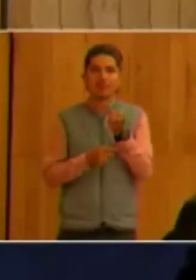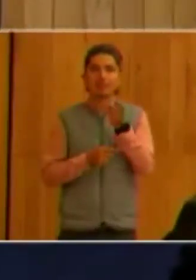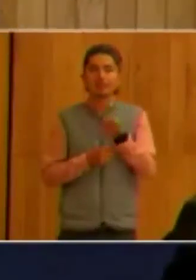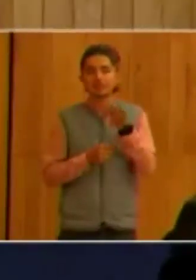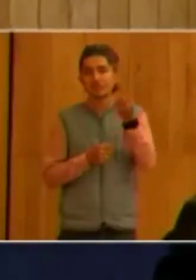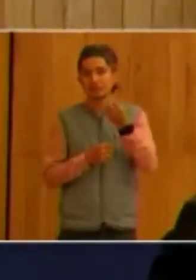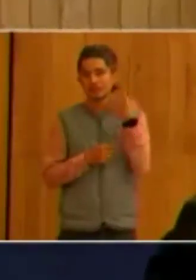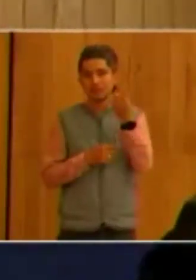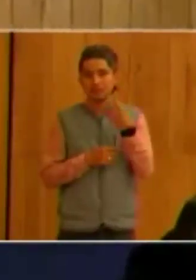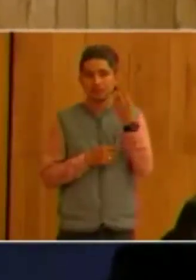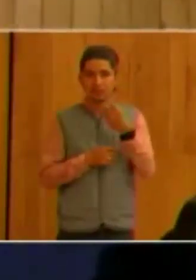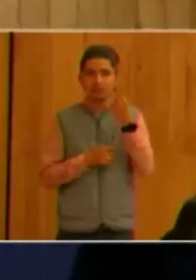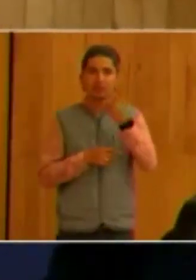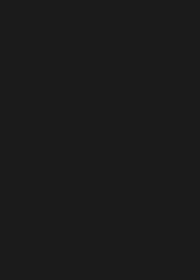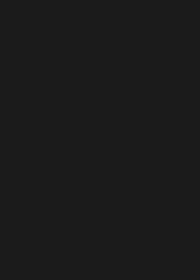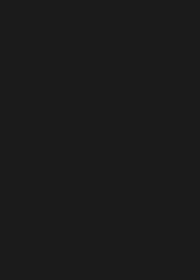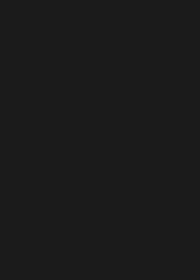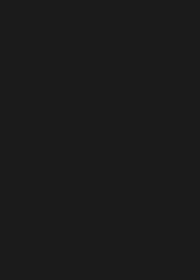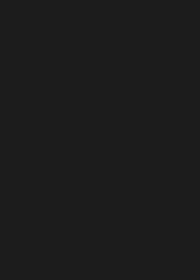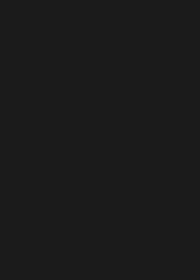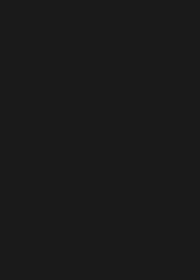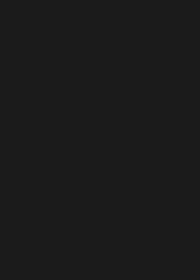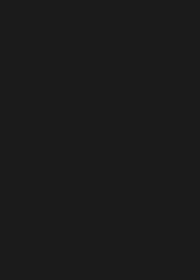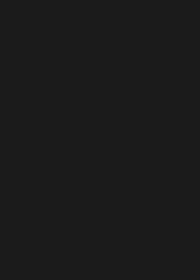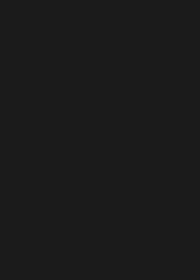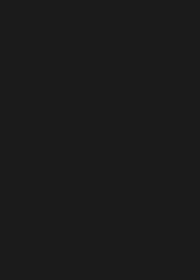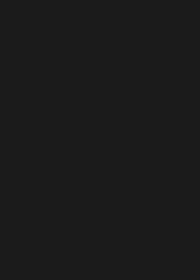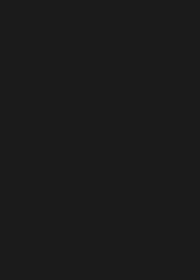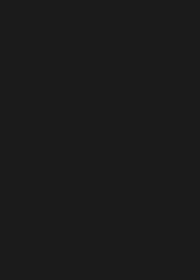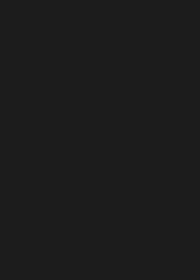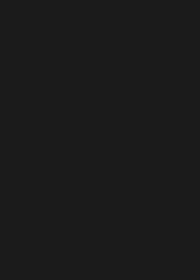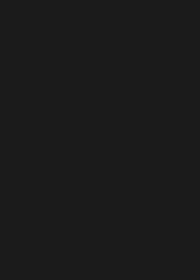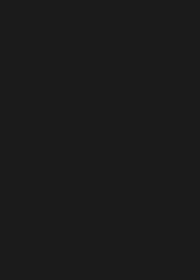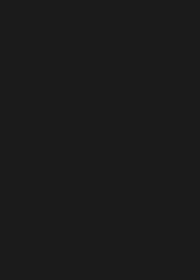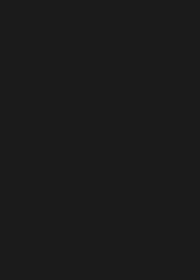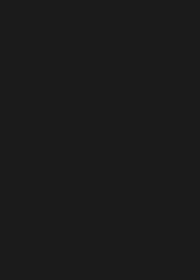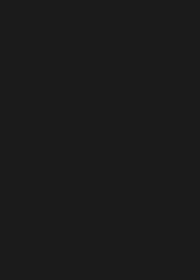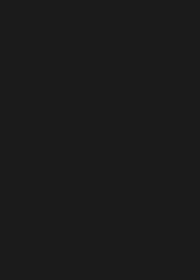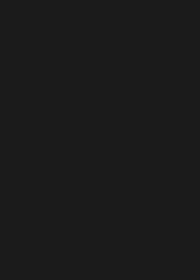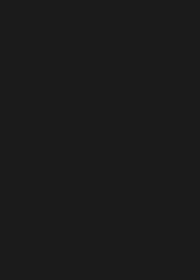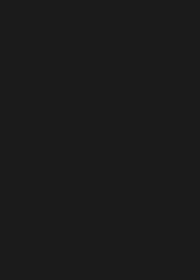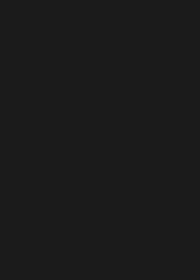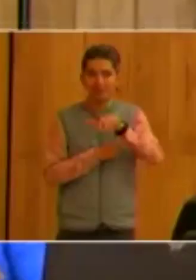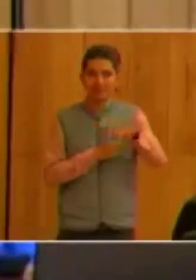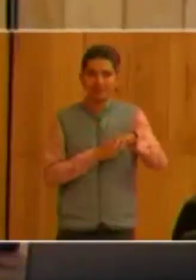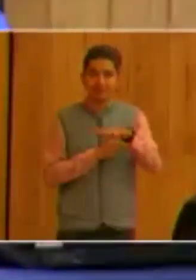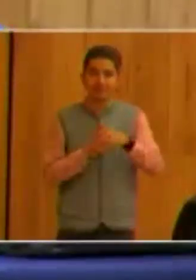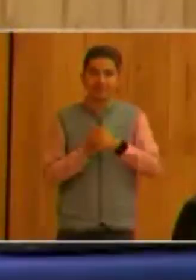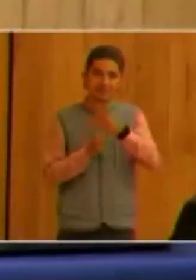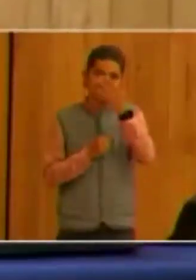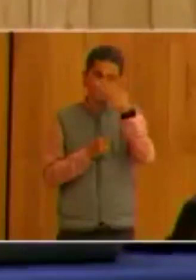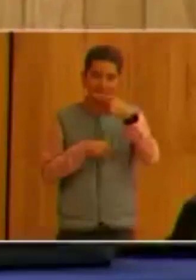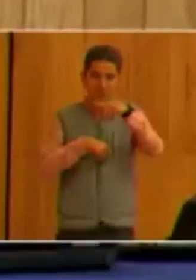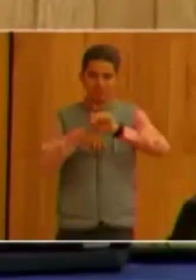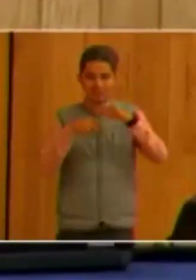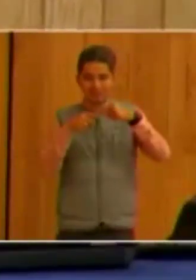conferencia dedicada a la conmemoración del Día Internacional de la Mujer, misma que conmemoramos esta